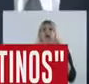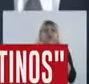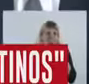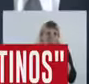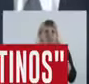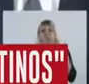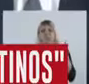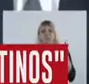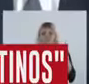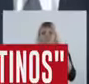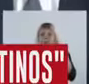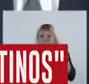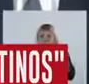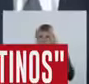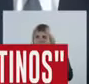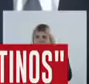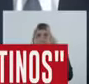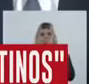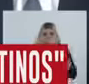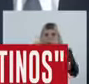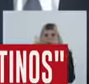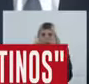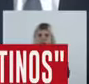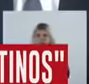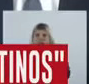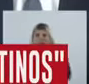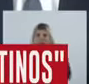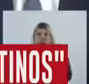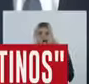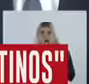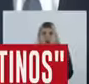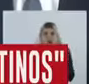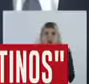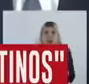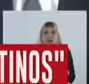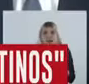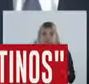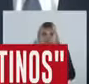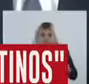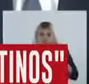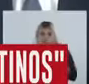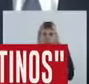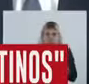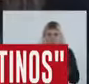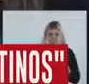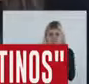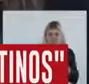detectando dónde estaba cada uno de los que necesitaban ayuda. Y llevamos la ayuda a todos los